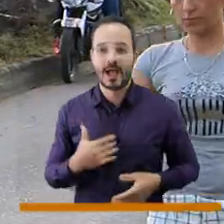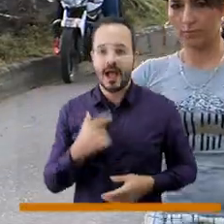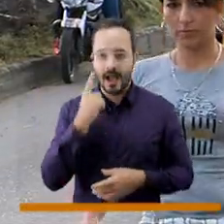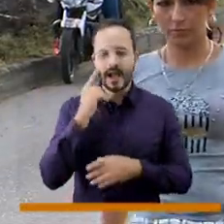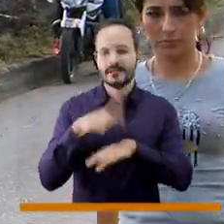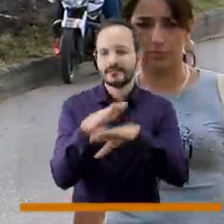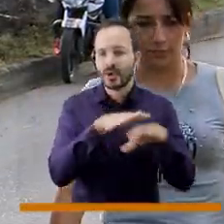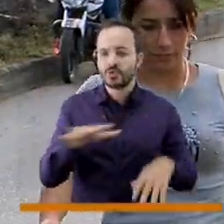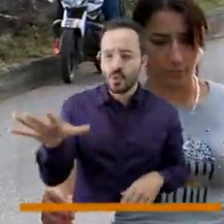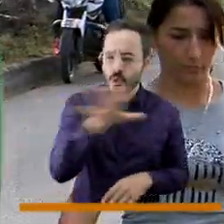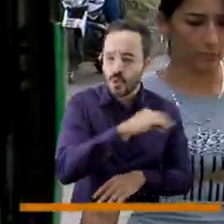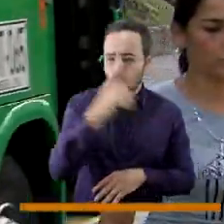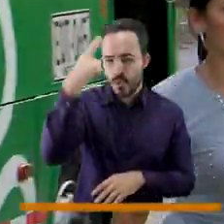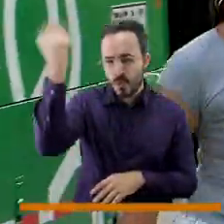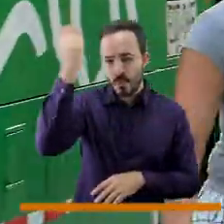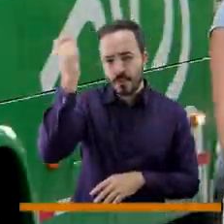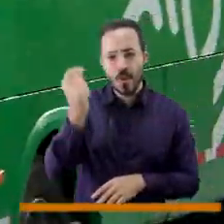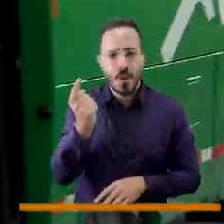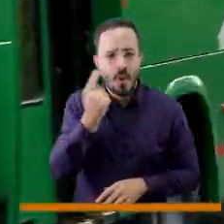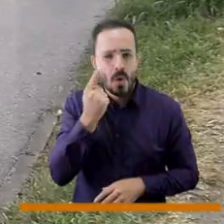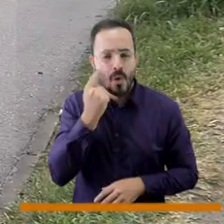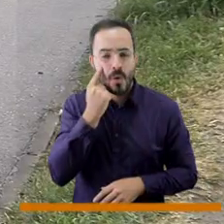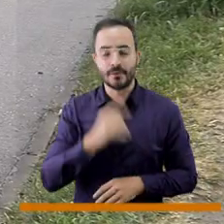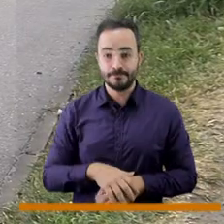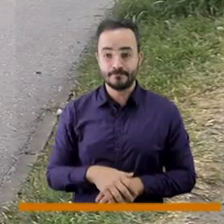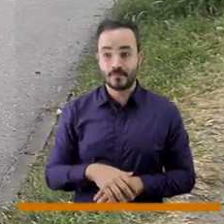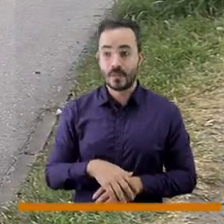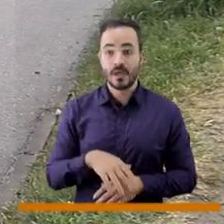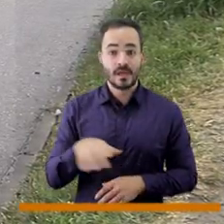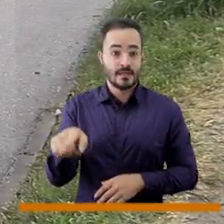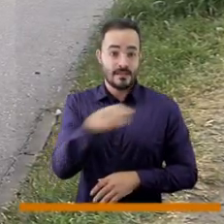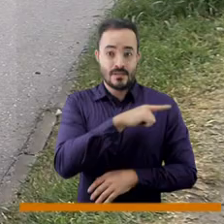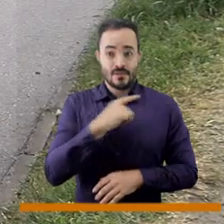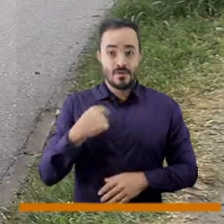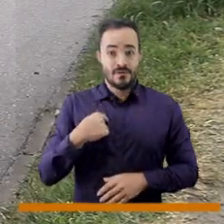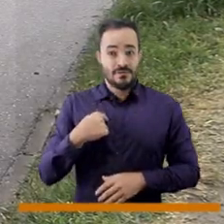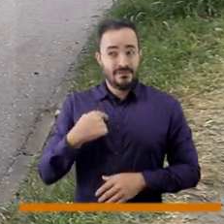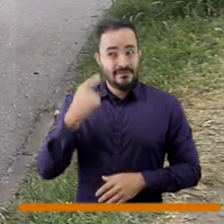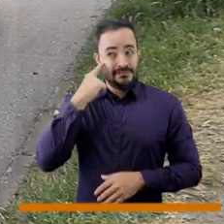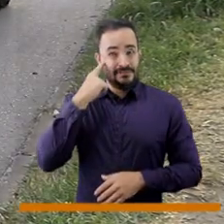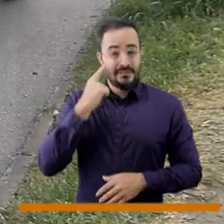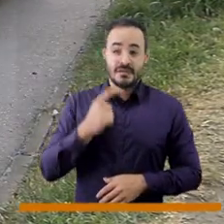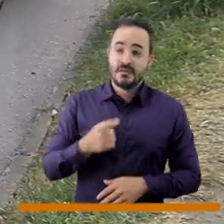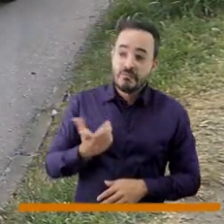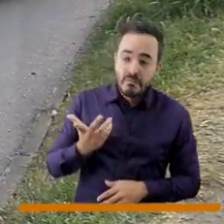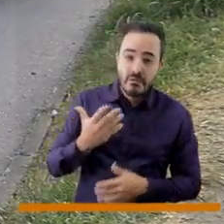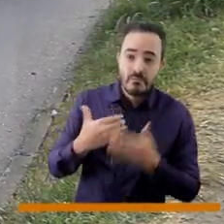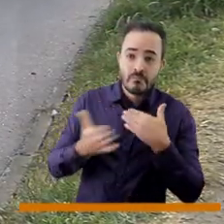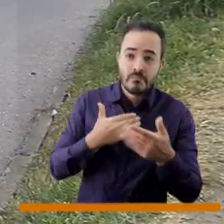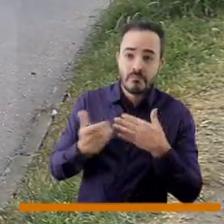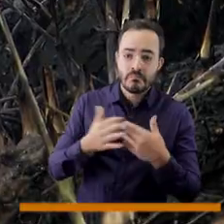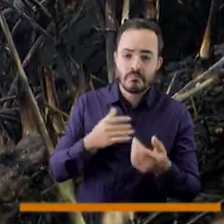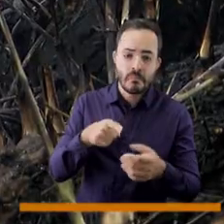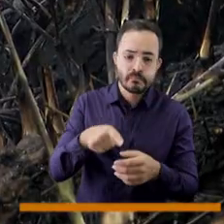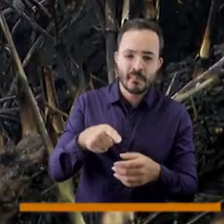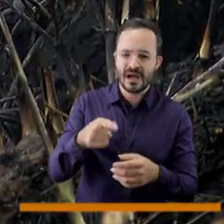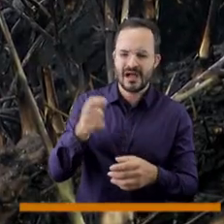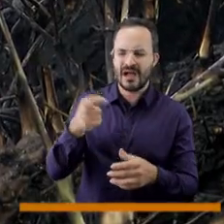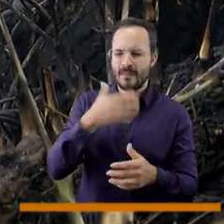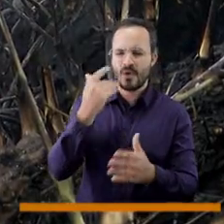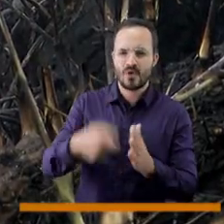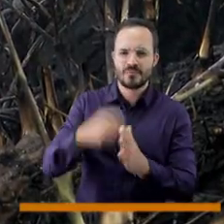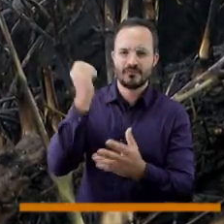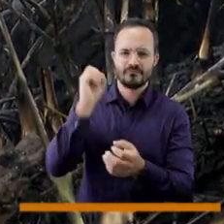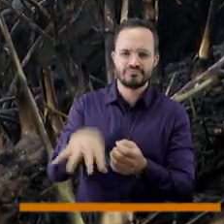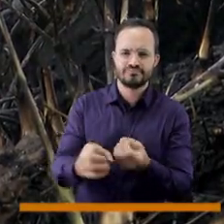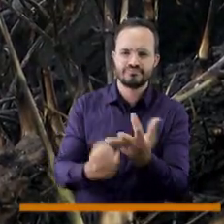comunidad tenga en cuenta que no es ideal hacer quemas de estos residuos vegetales